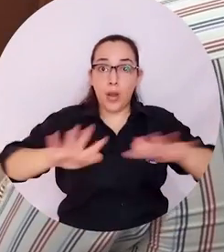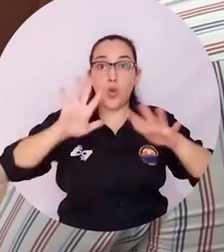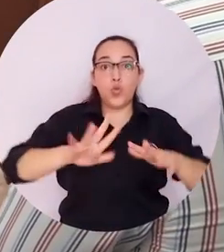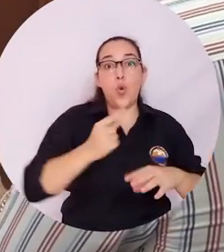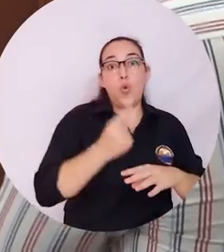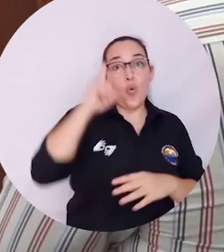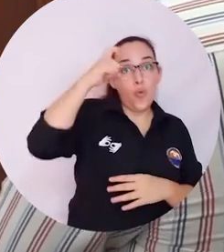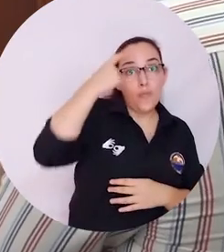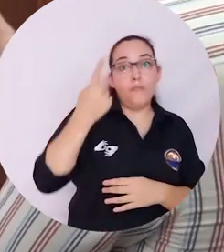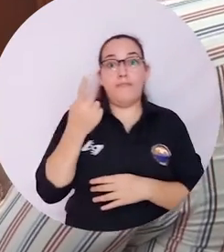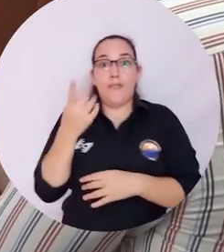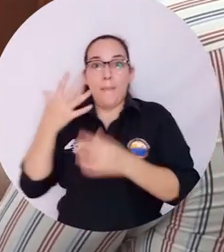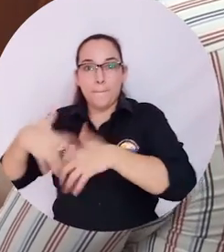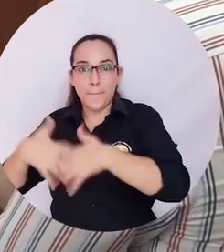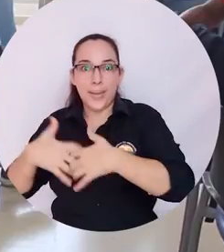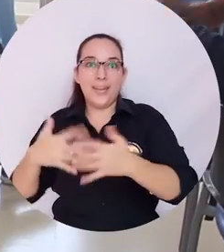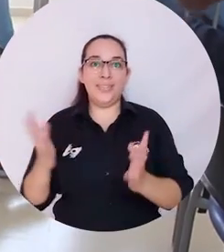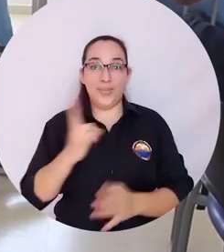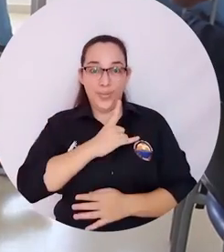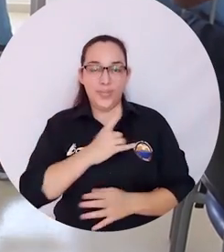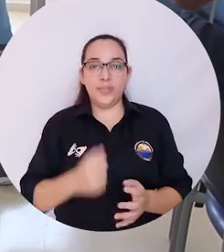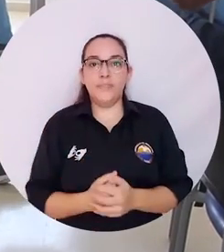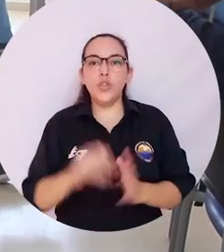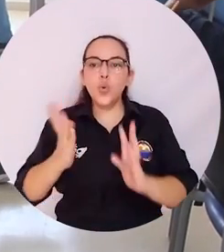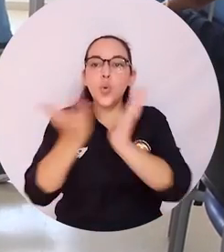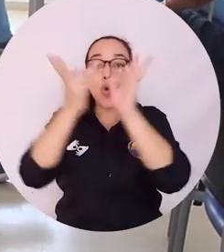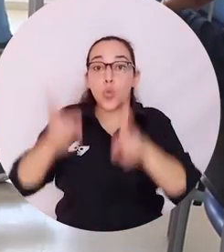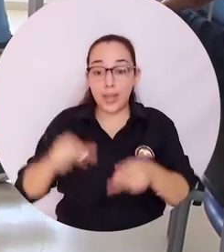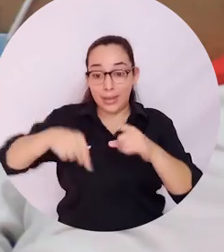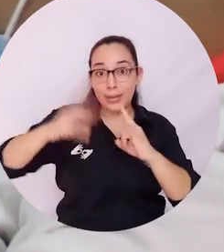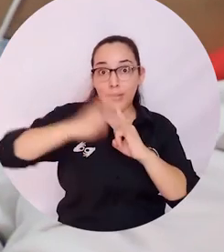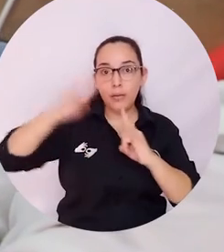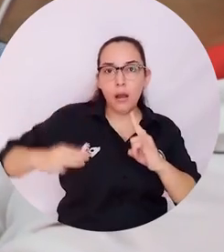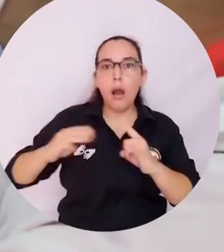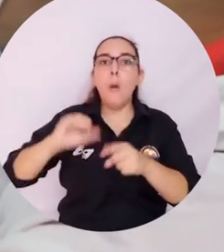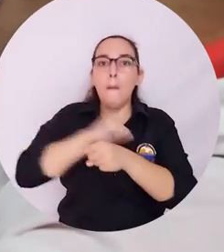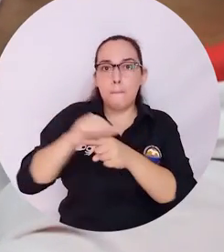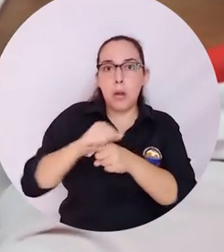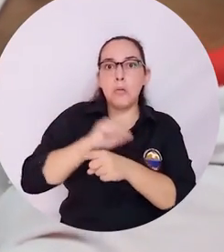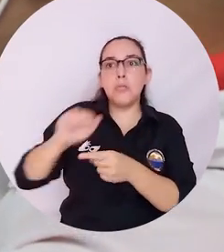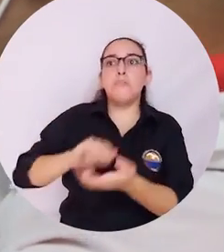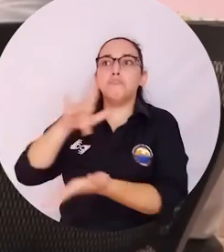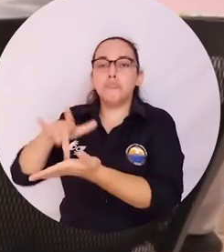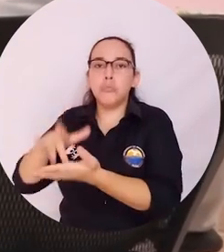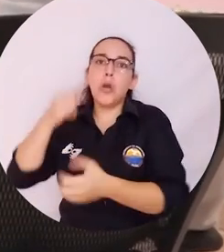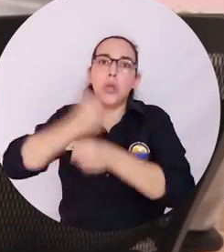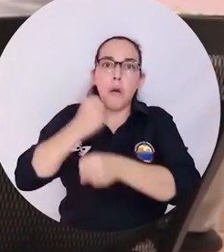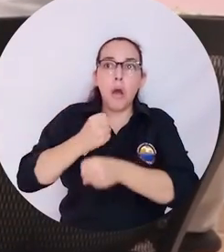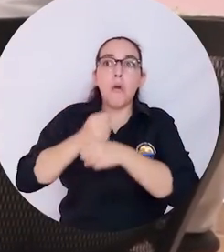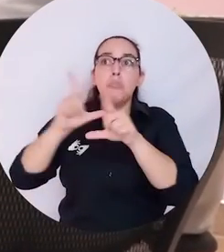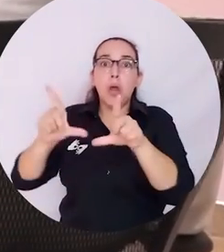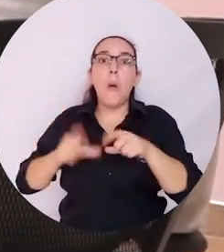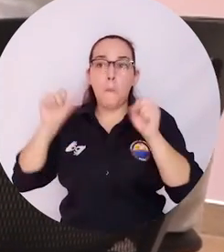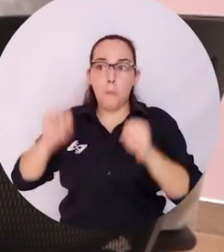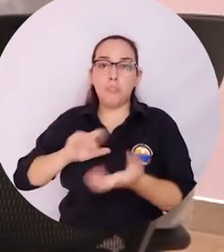Estado, que también contempla las oportunidades para que los estudiantes de la alma mater realicen prácticas, pasantías y trabajos de grado a